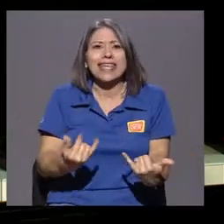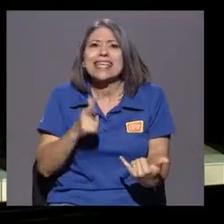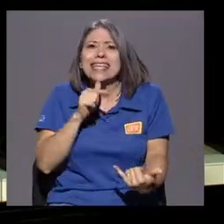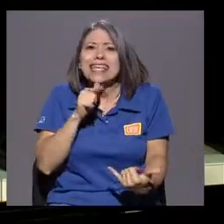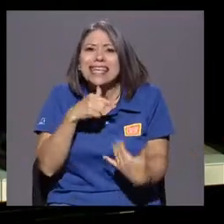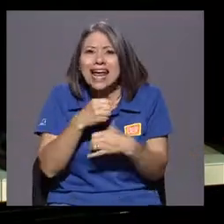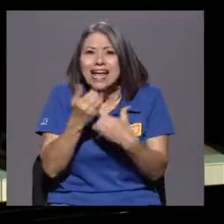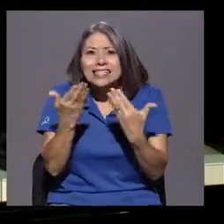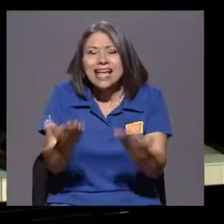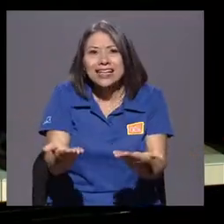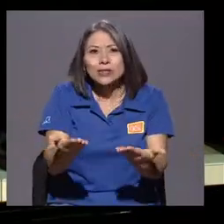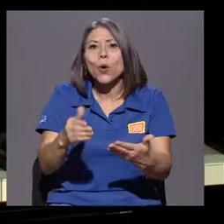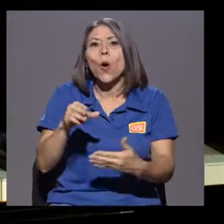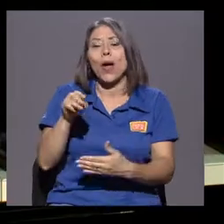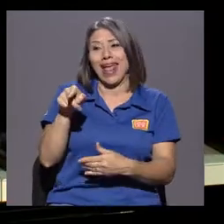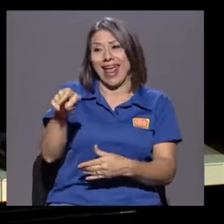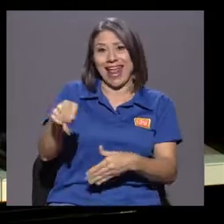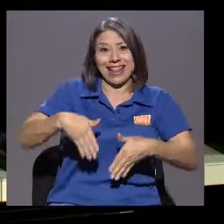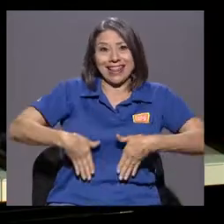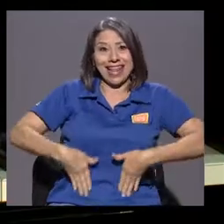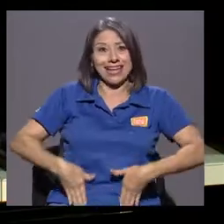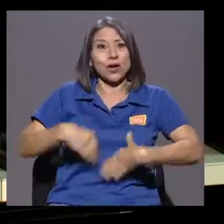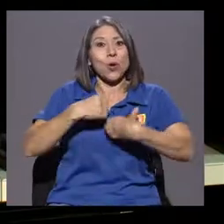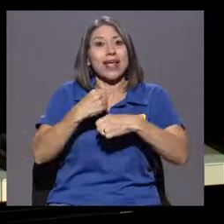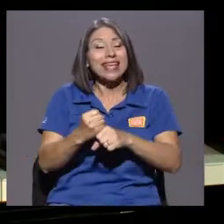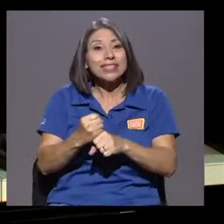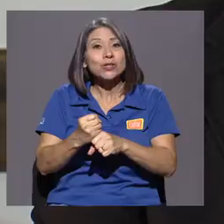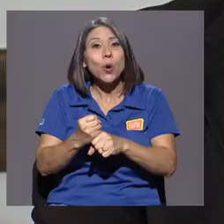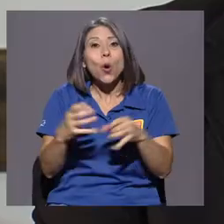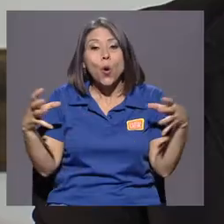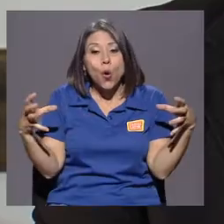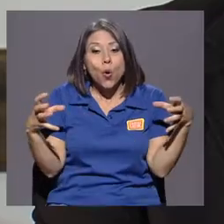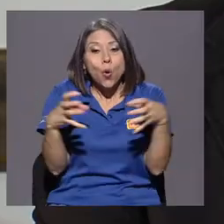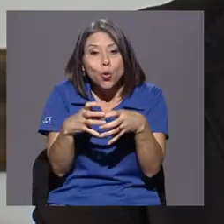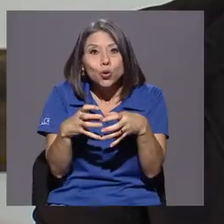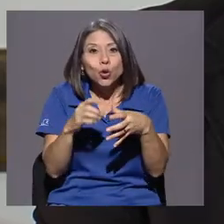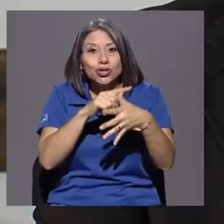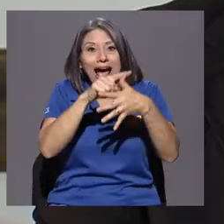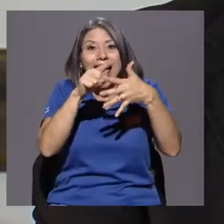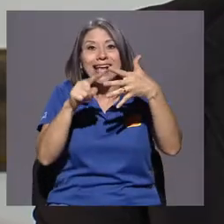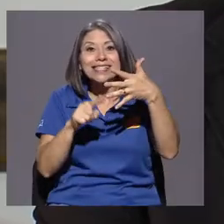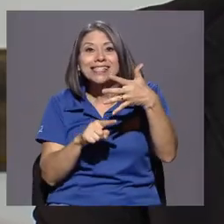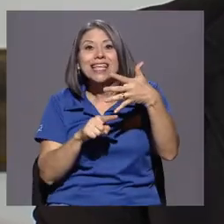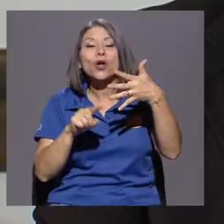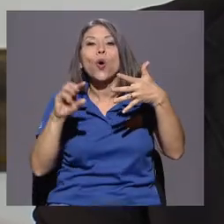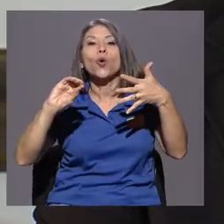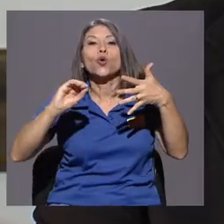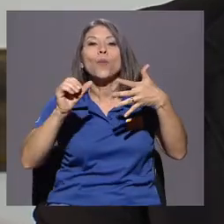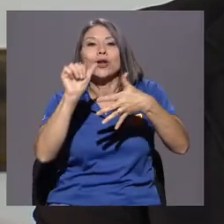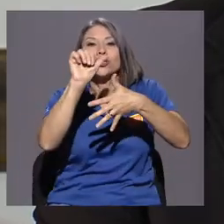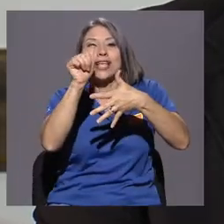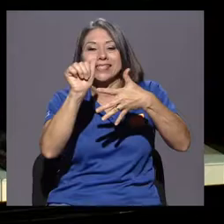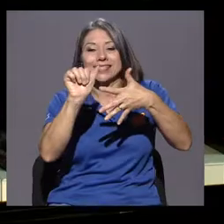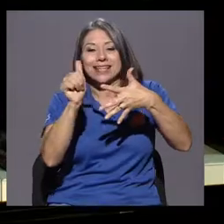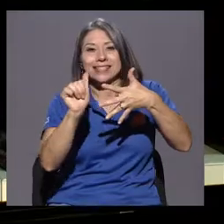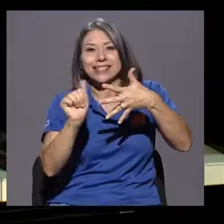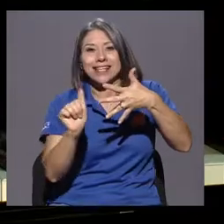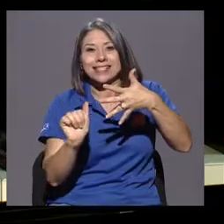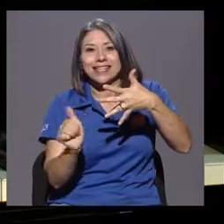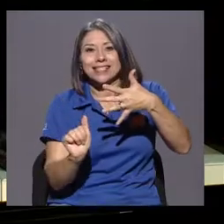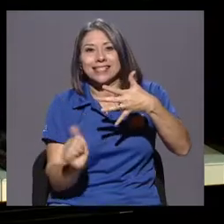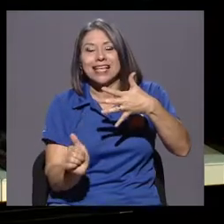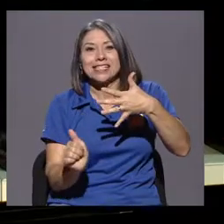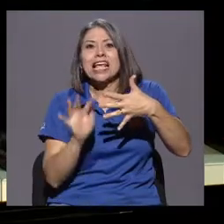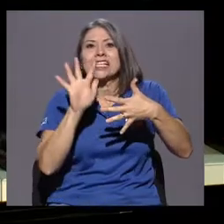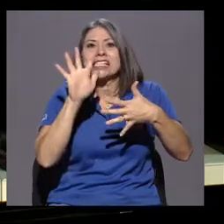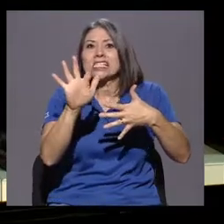atreve a hacerlo de alinear juntos a cinco dieces a cinco números dieces imagínate cinco astros